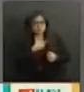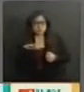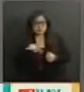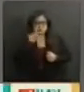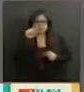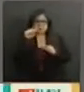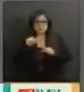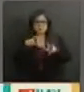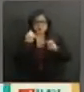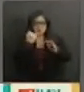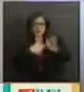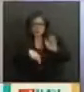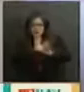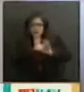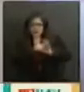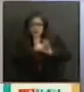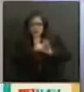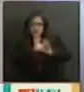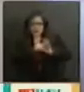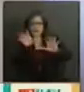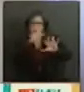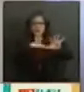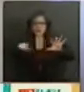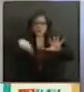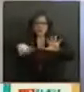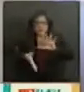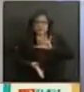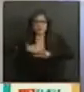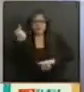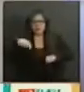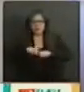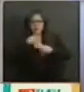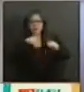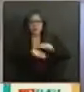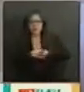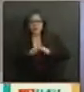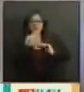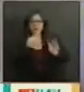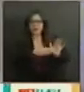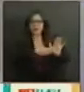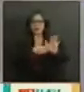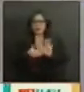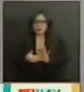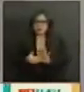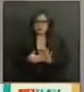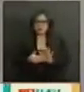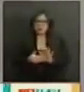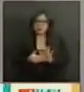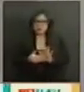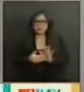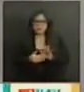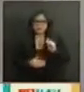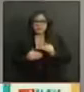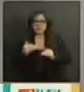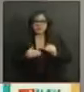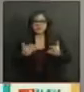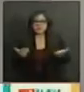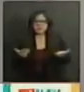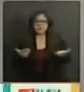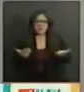obra clandestina, que era una obra ilegal, y la retiró. Pero la guardaron e incluso la han mostrado en algunos momentos en